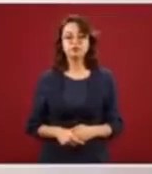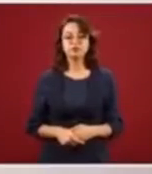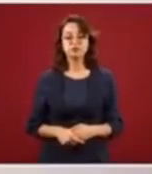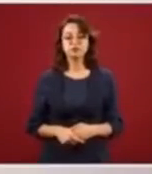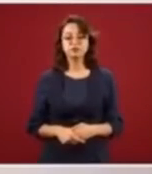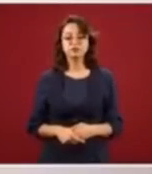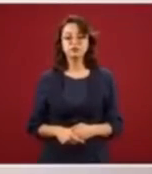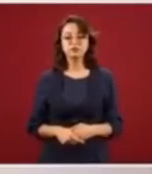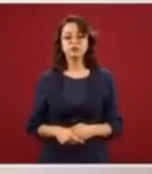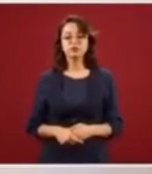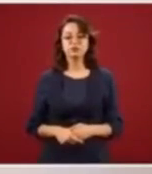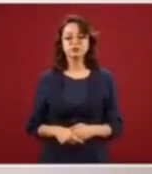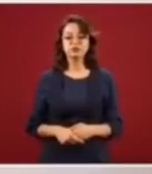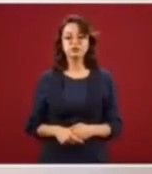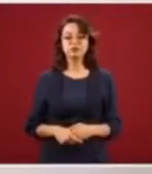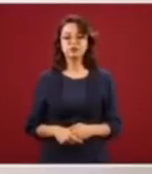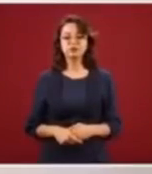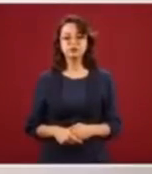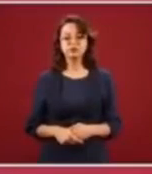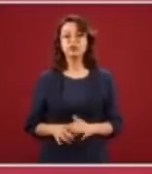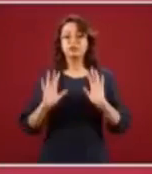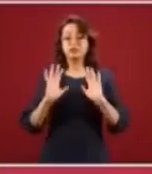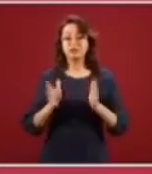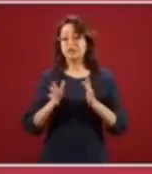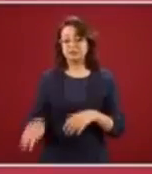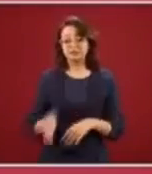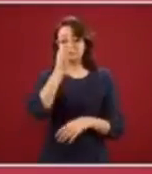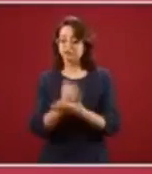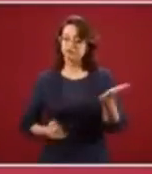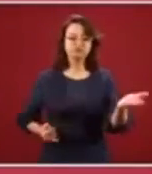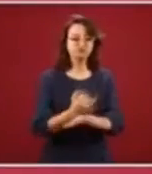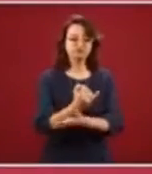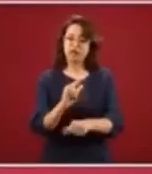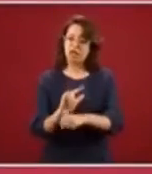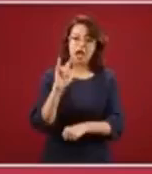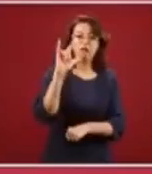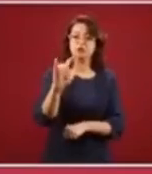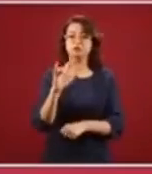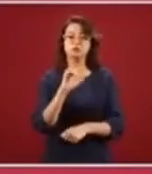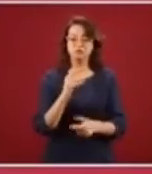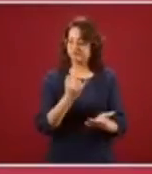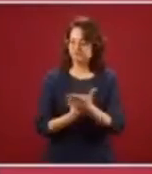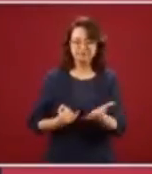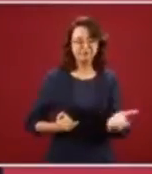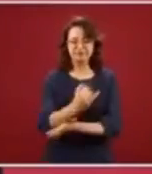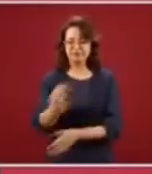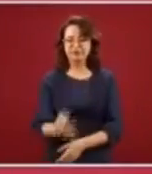ya estamos a punto de resolver lo del avión. Ya podría decir hoy,